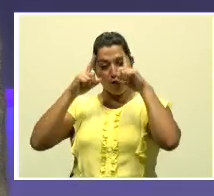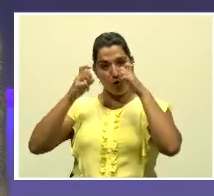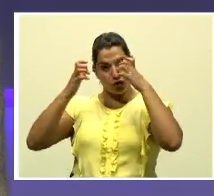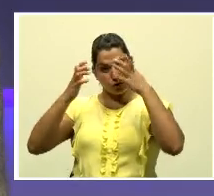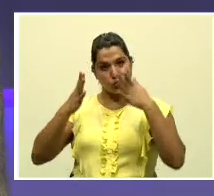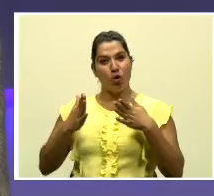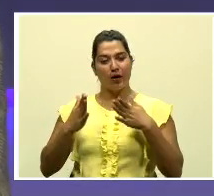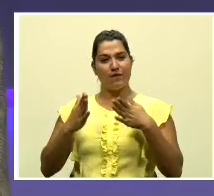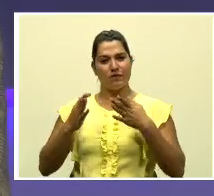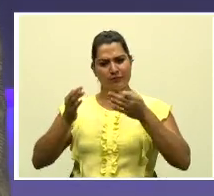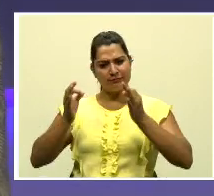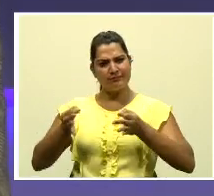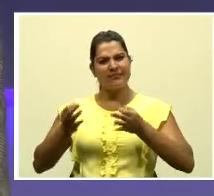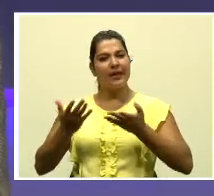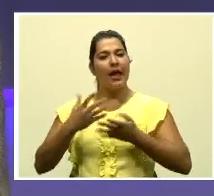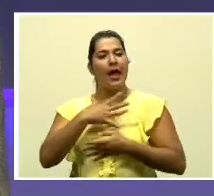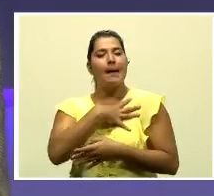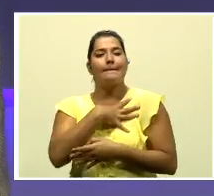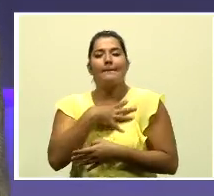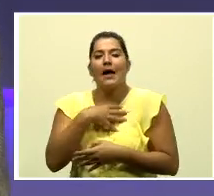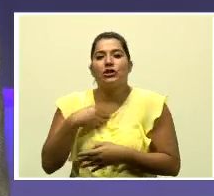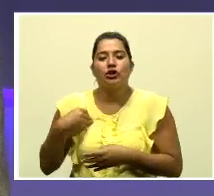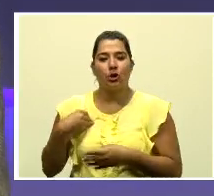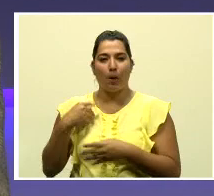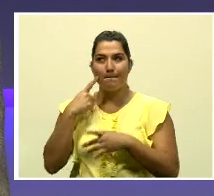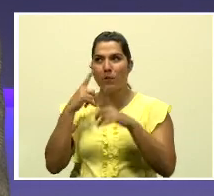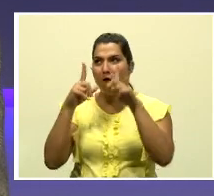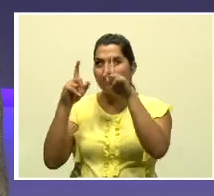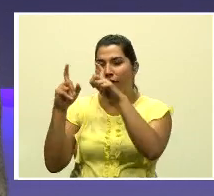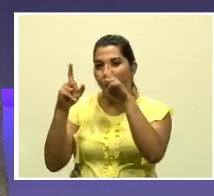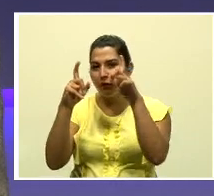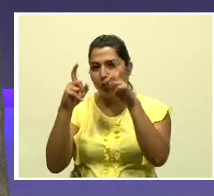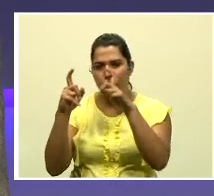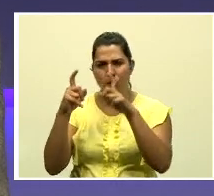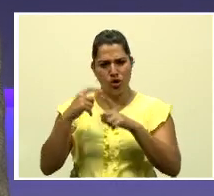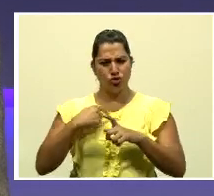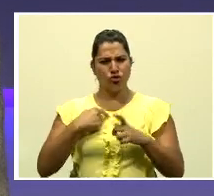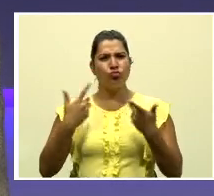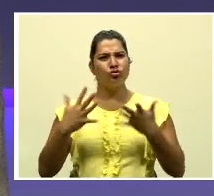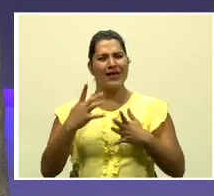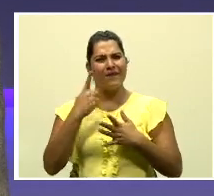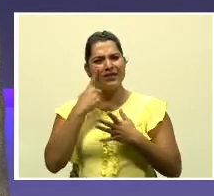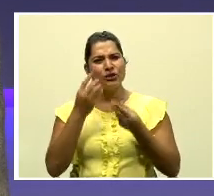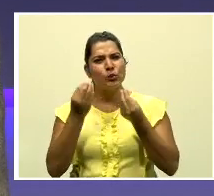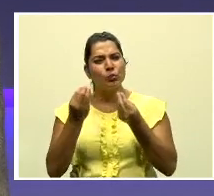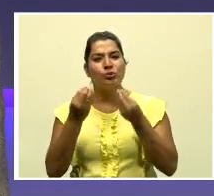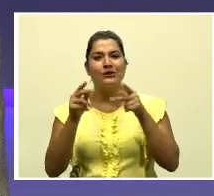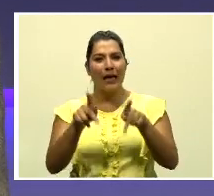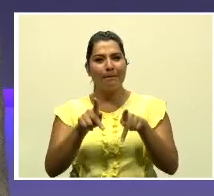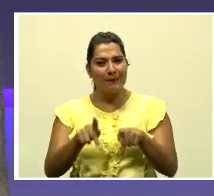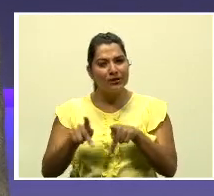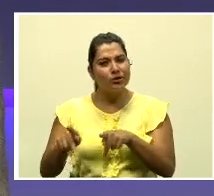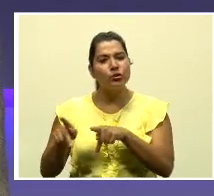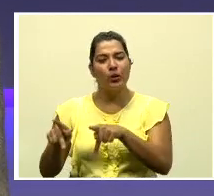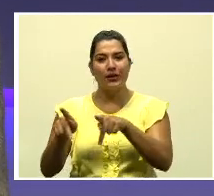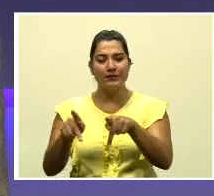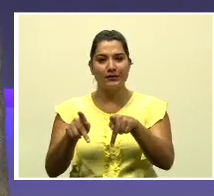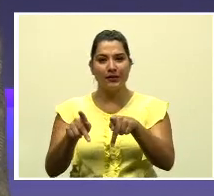la pasión por la fotografía. Yo he visto muchas personas con el